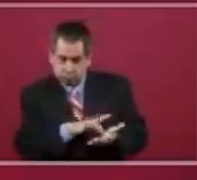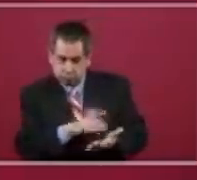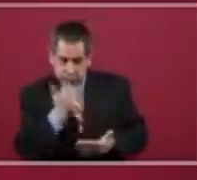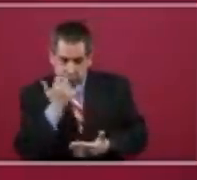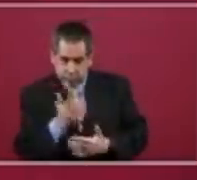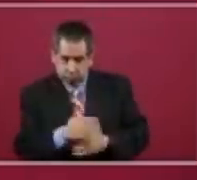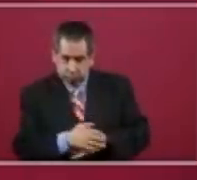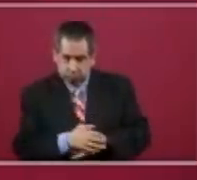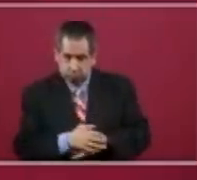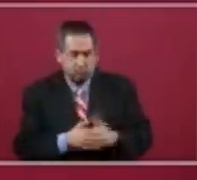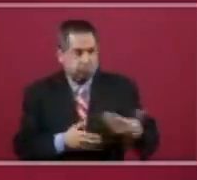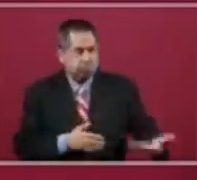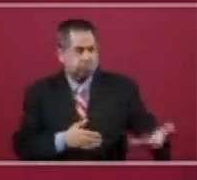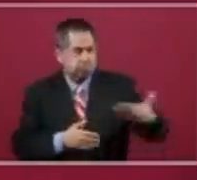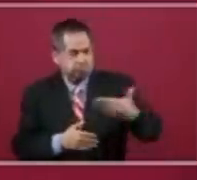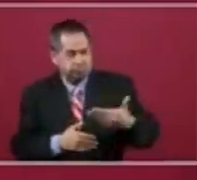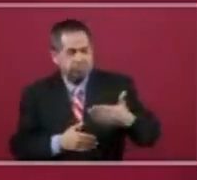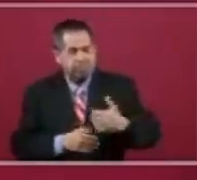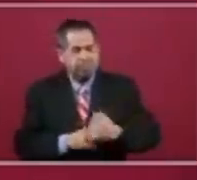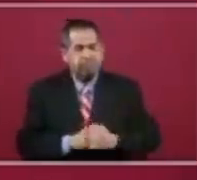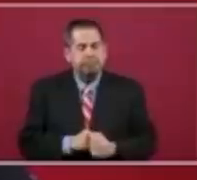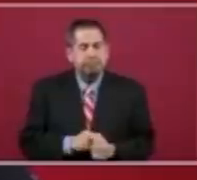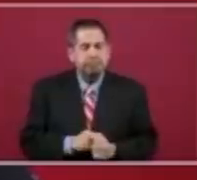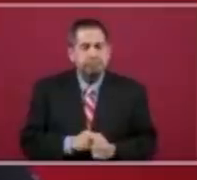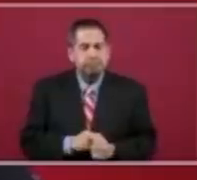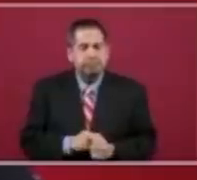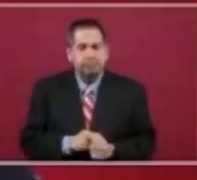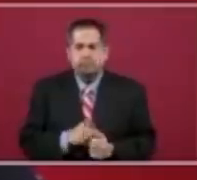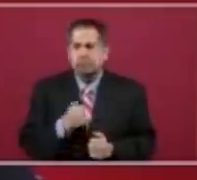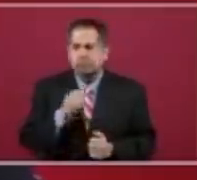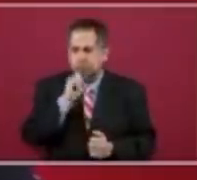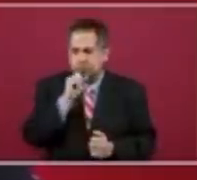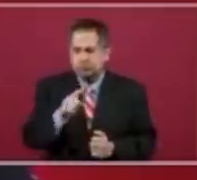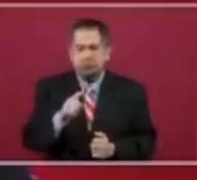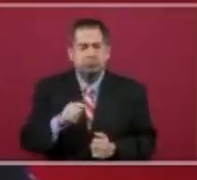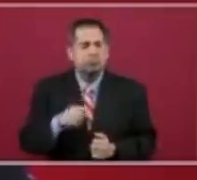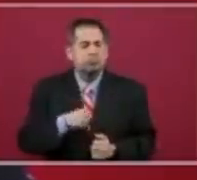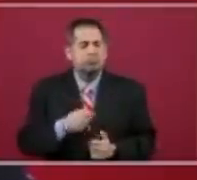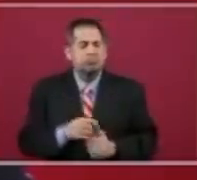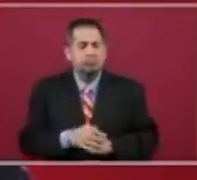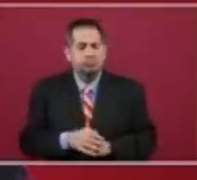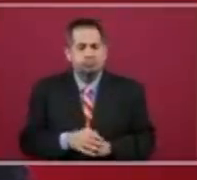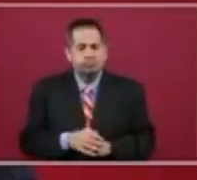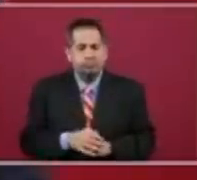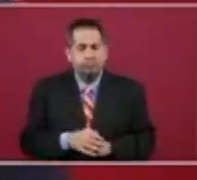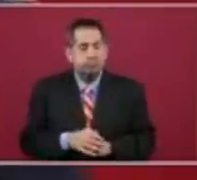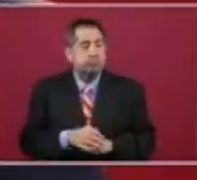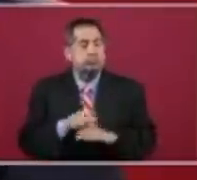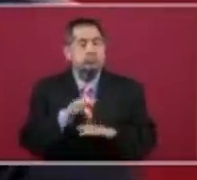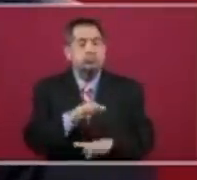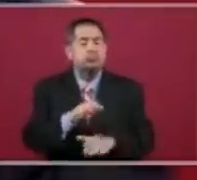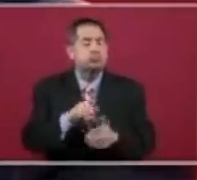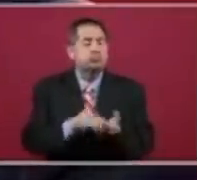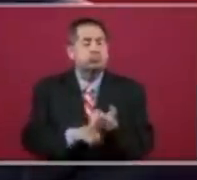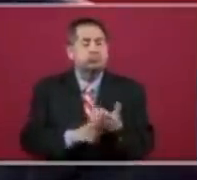me hicieron un planteamiento, y también en la parte